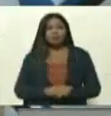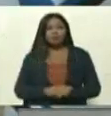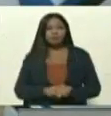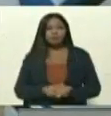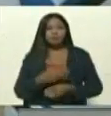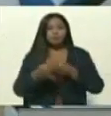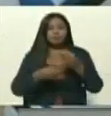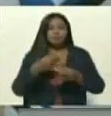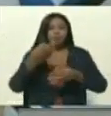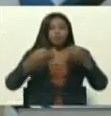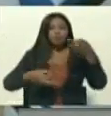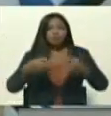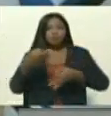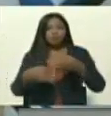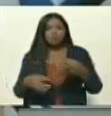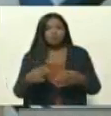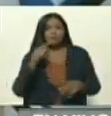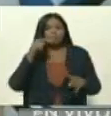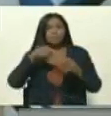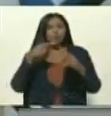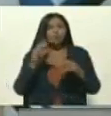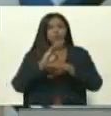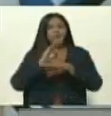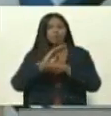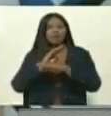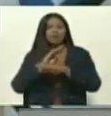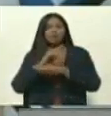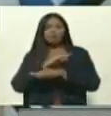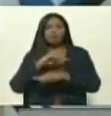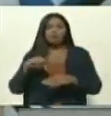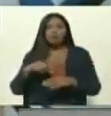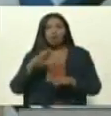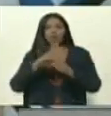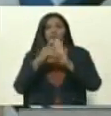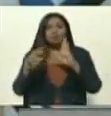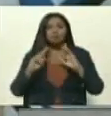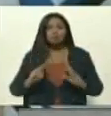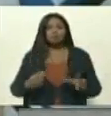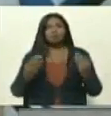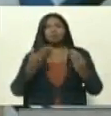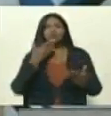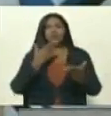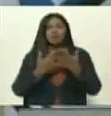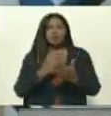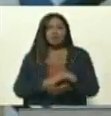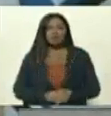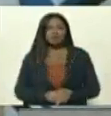justicia y en pro de proteger y defender los derechos humanos. Muchas gracias.